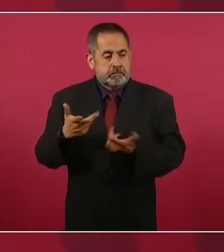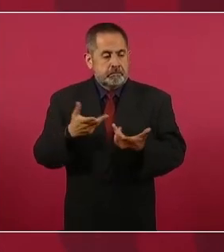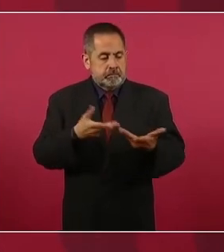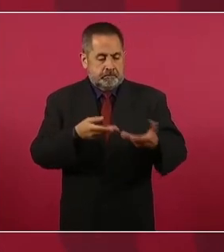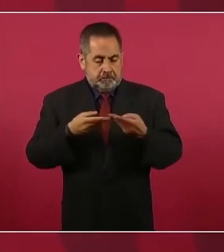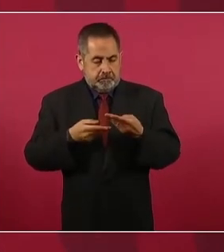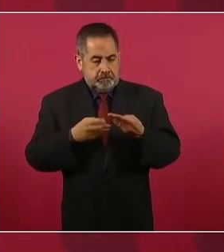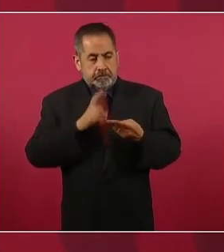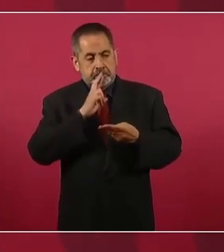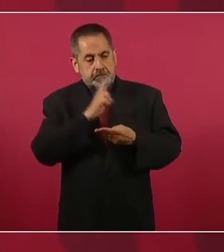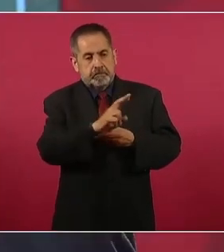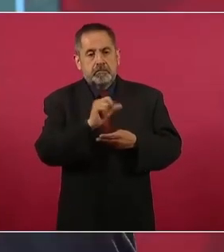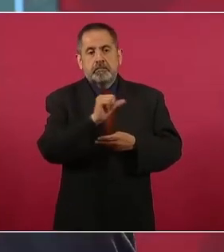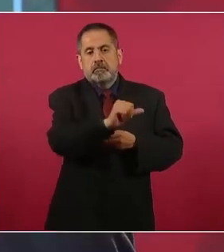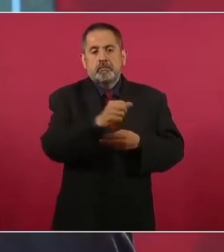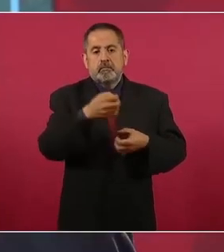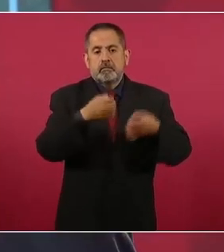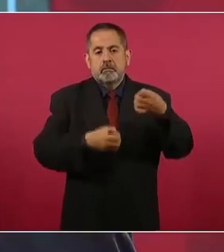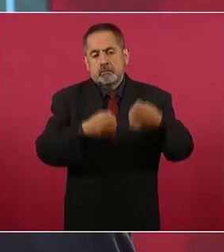respondiendo a jueces.